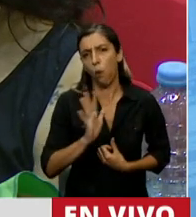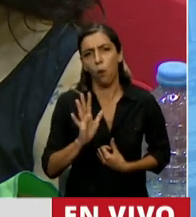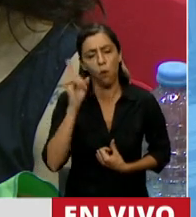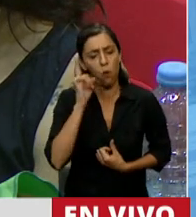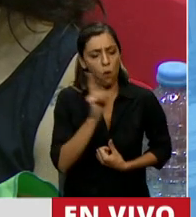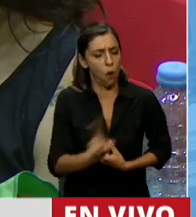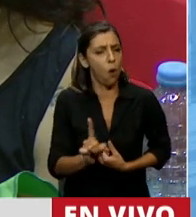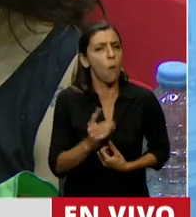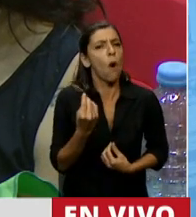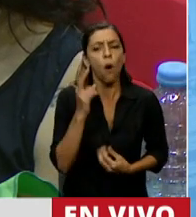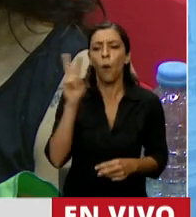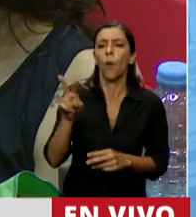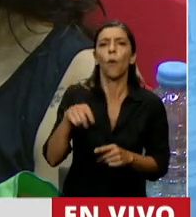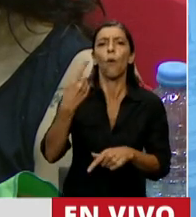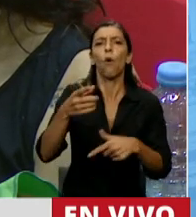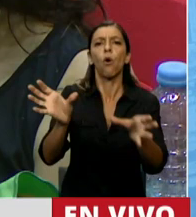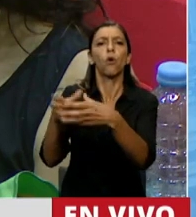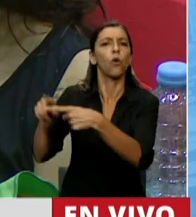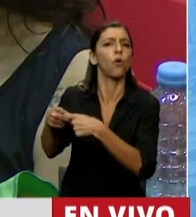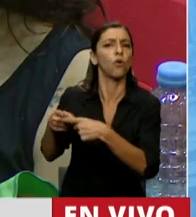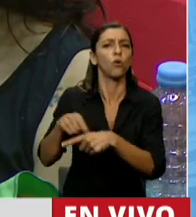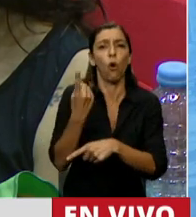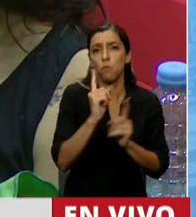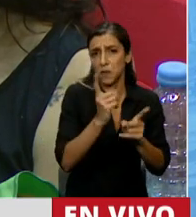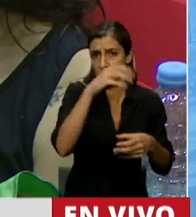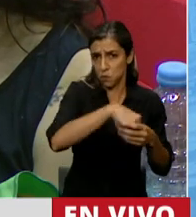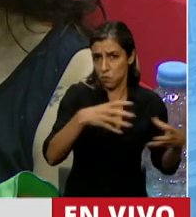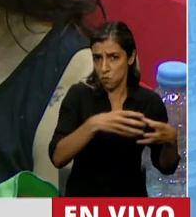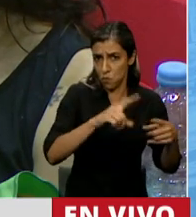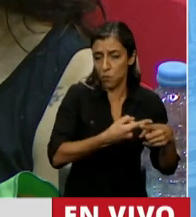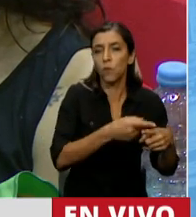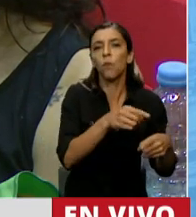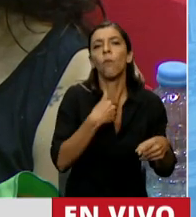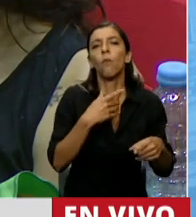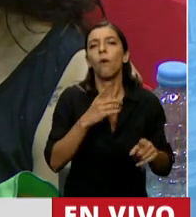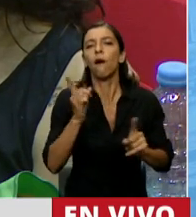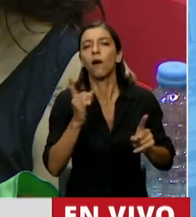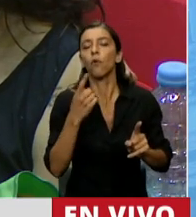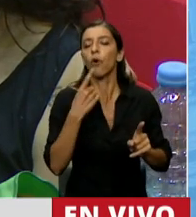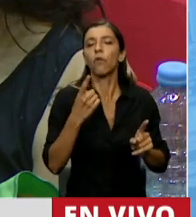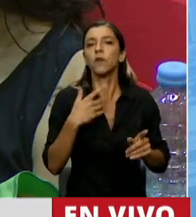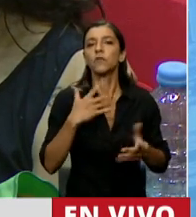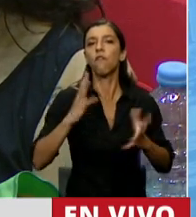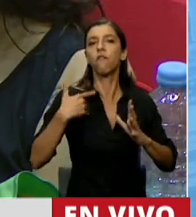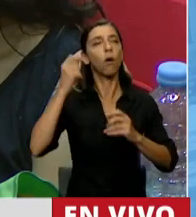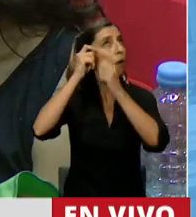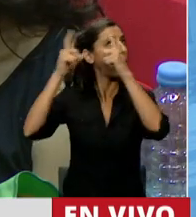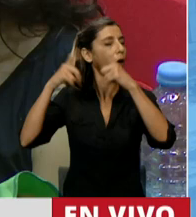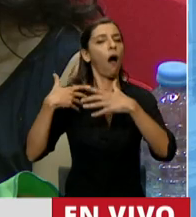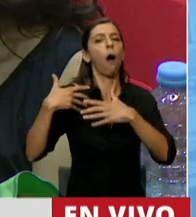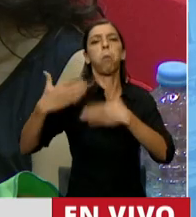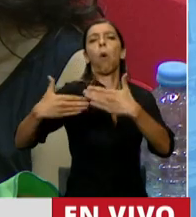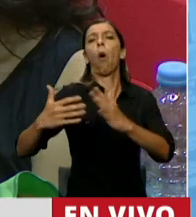y en otros bloques había toda una discusión y posturas progresistas. Y que parecía que